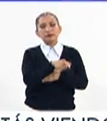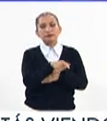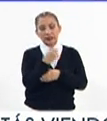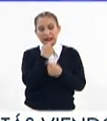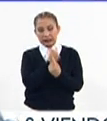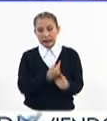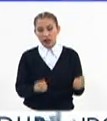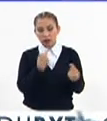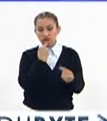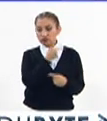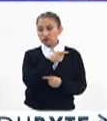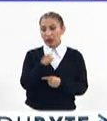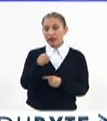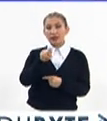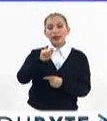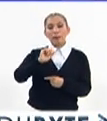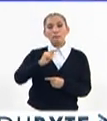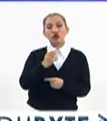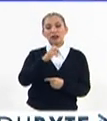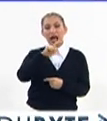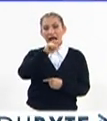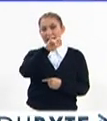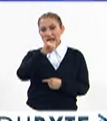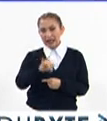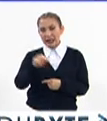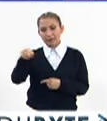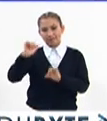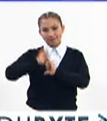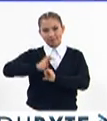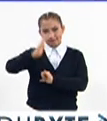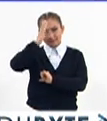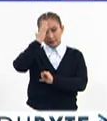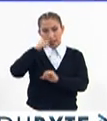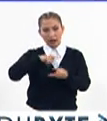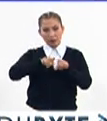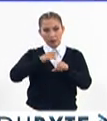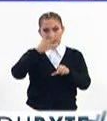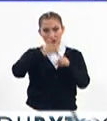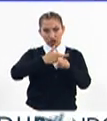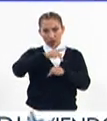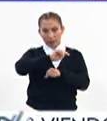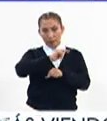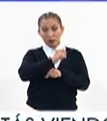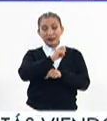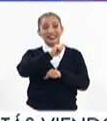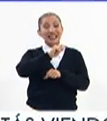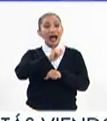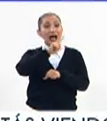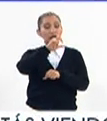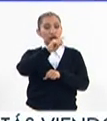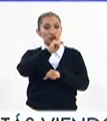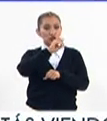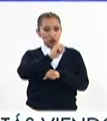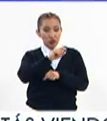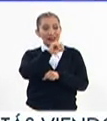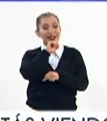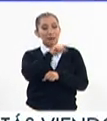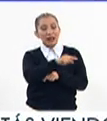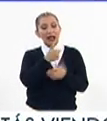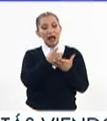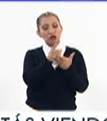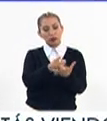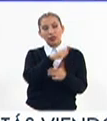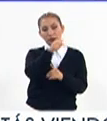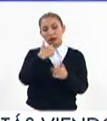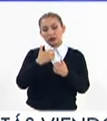Los niños eran enviados al Tepochcali, quedaban a cargo de un hermano mayor del Telpochtlato, que a la vez también servía